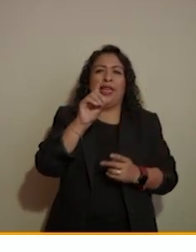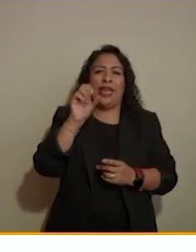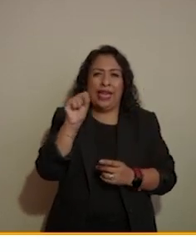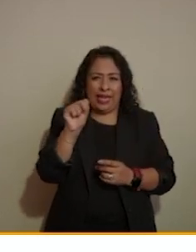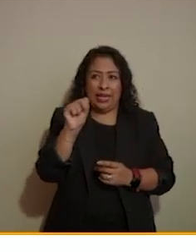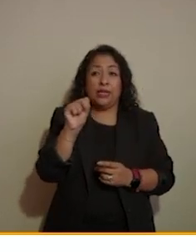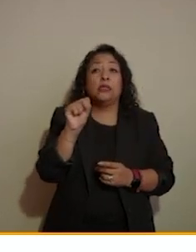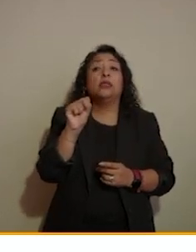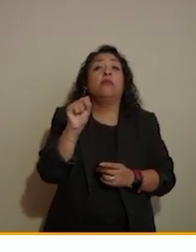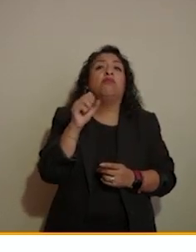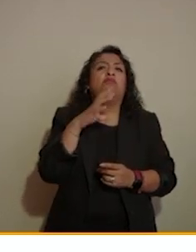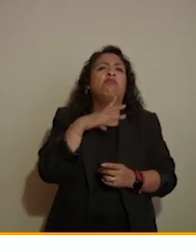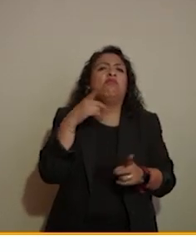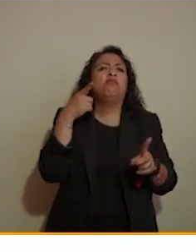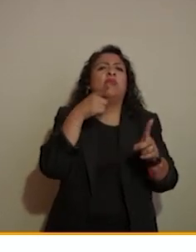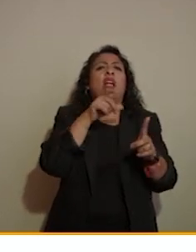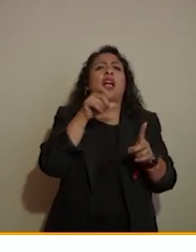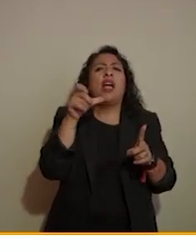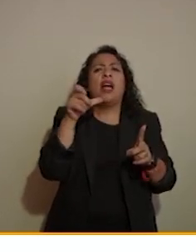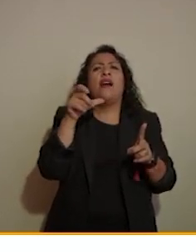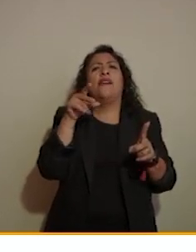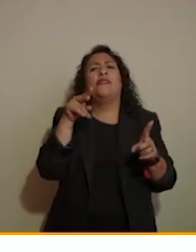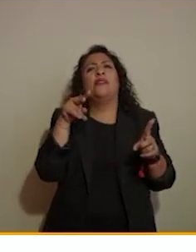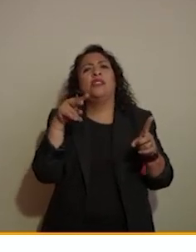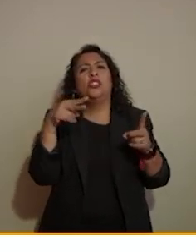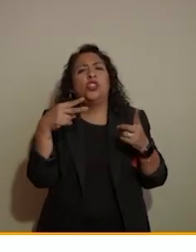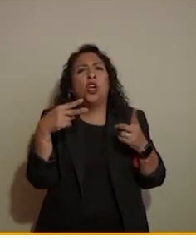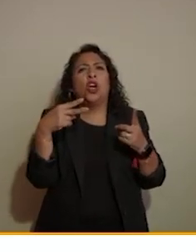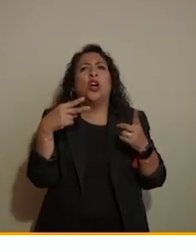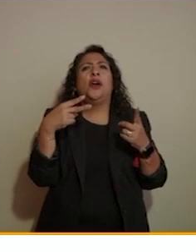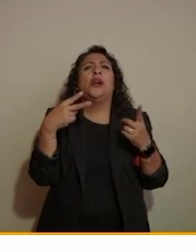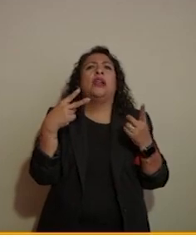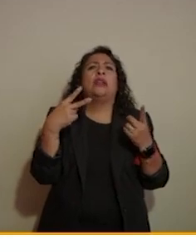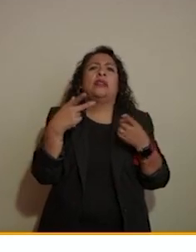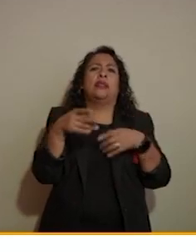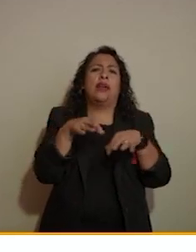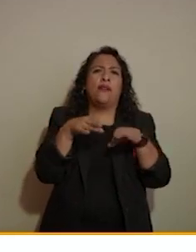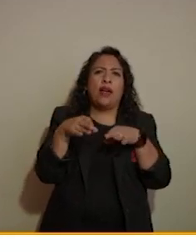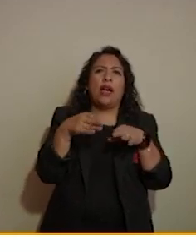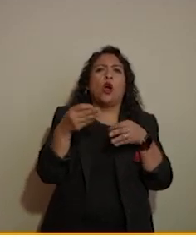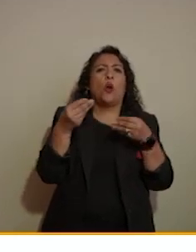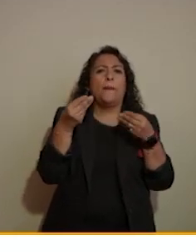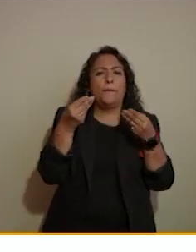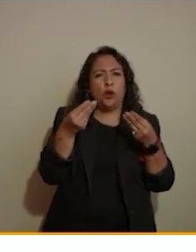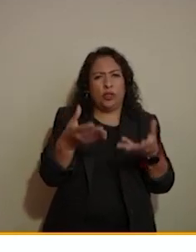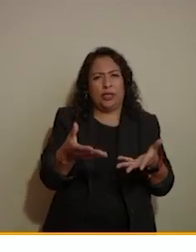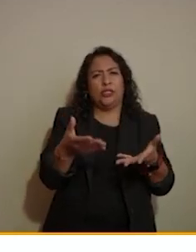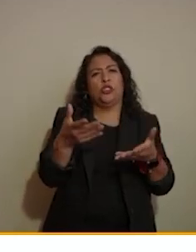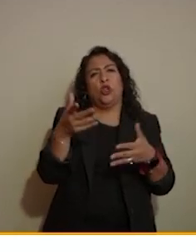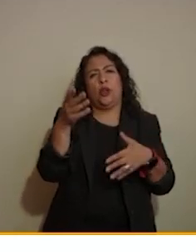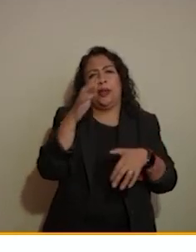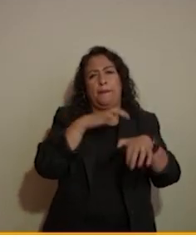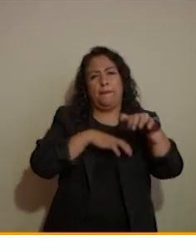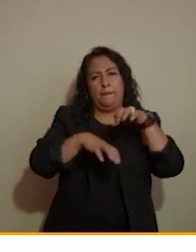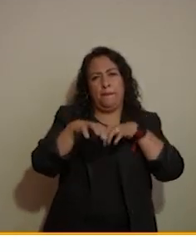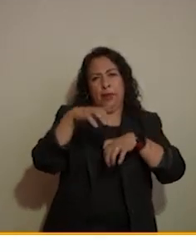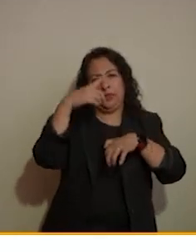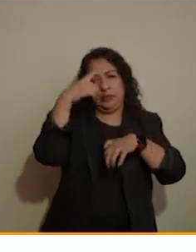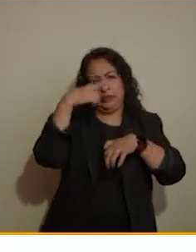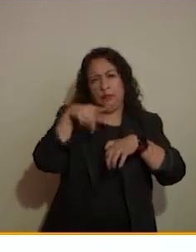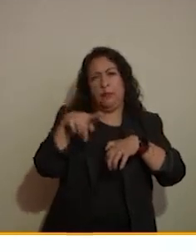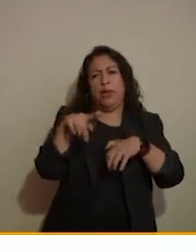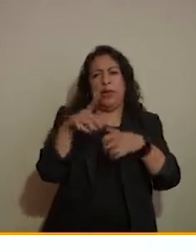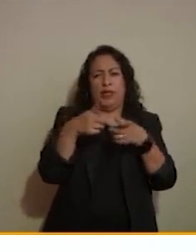sostenible que van directamente enfocados a la labor y a la aportación de las empresas para el